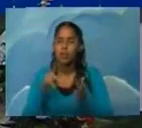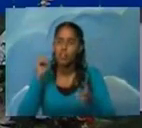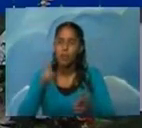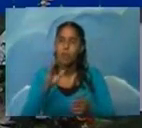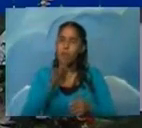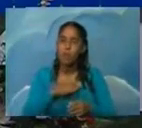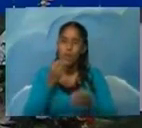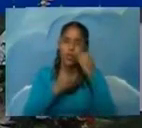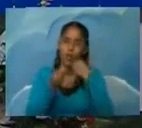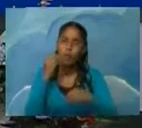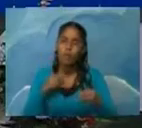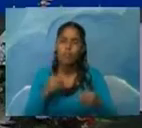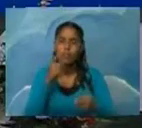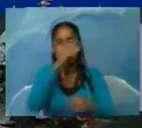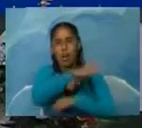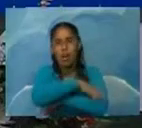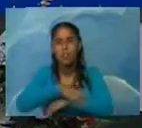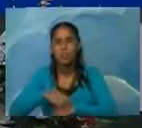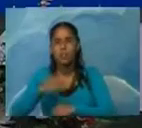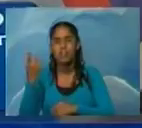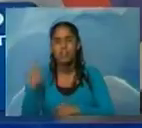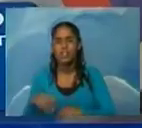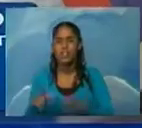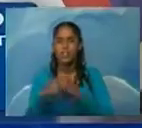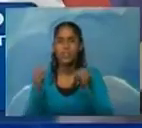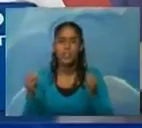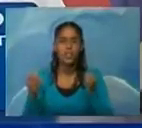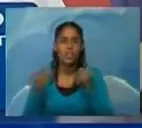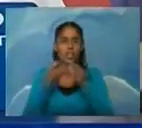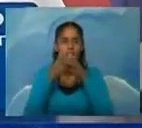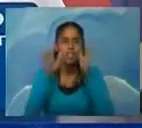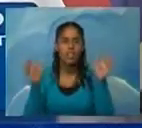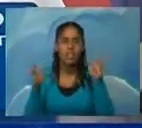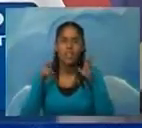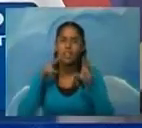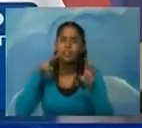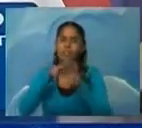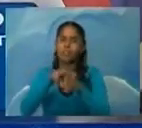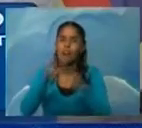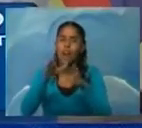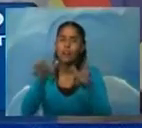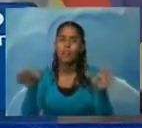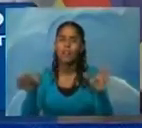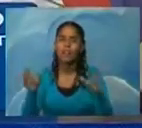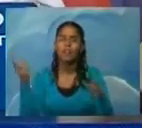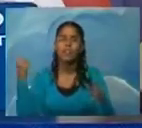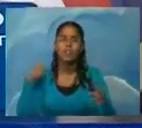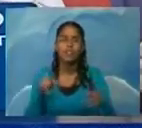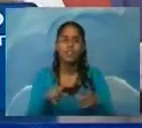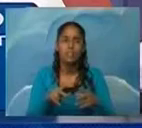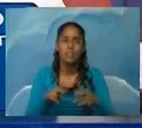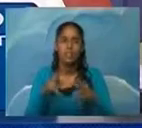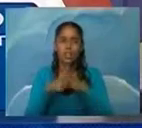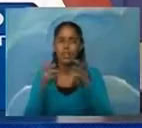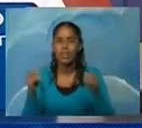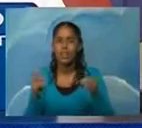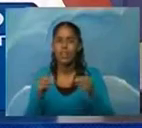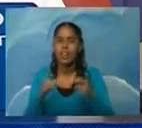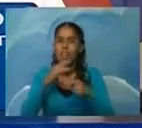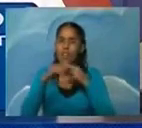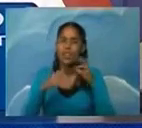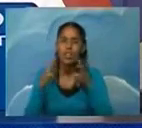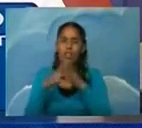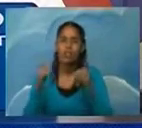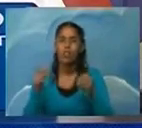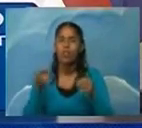Son animales que tienen el casco abierto, así, el casco abierto. Si tiene el casco redondo como el burro y